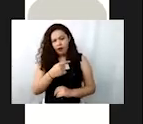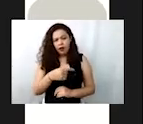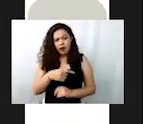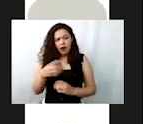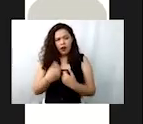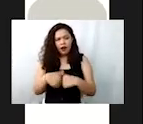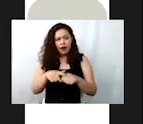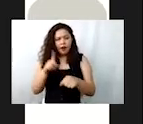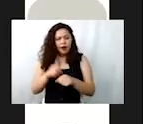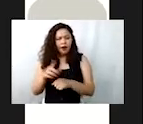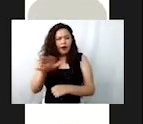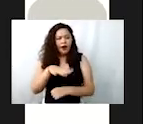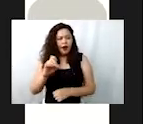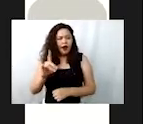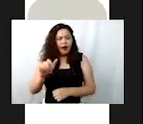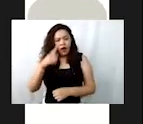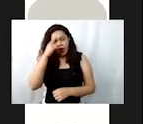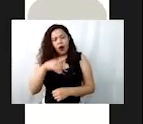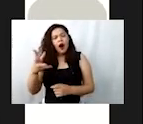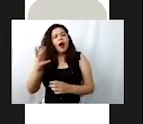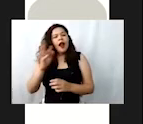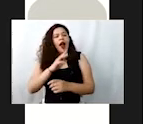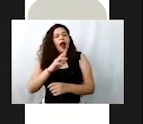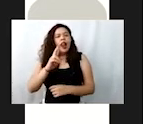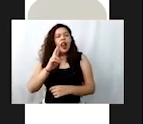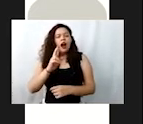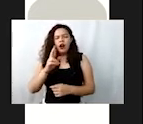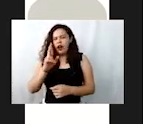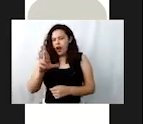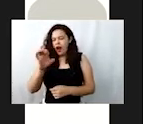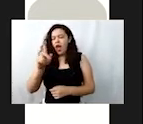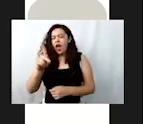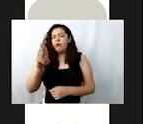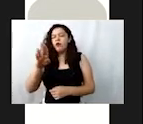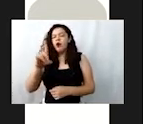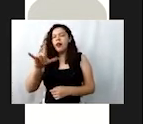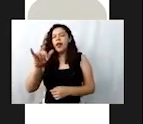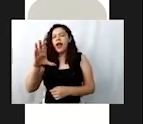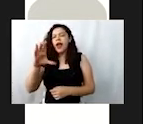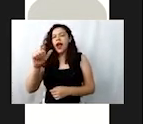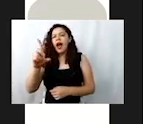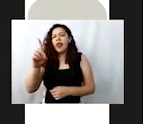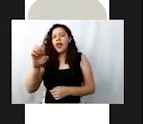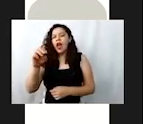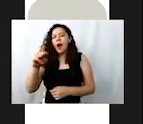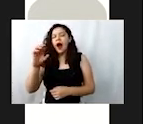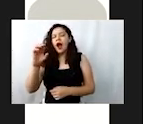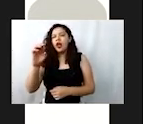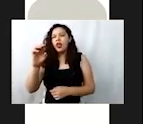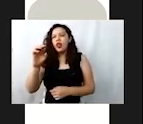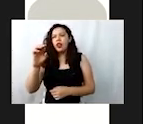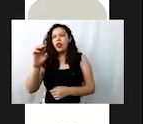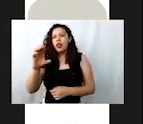civil desde la República Dominicana para que se den una idea de cómo allá están trabajando este tema de